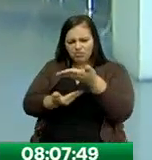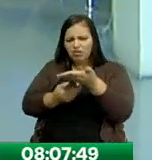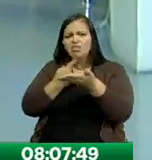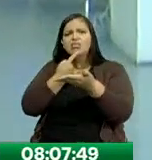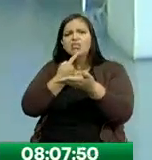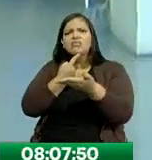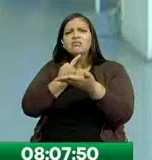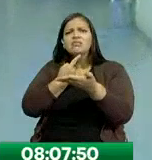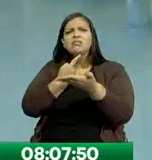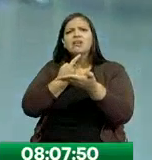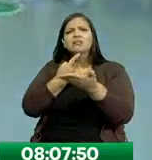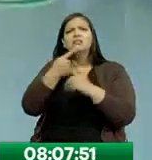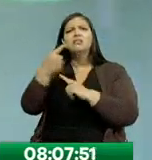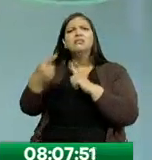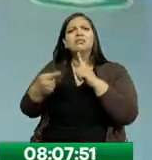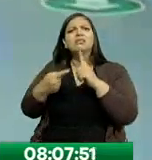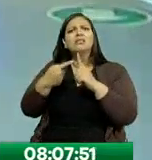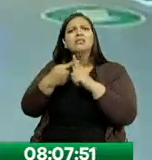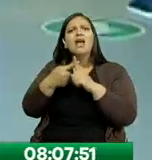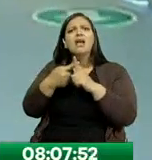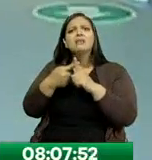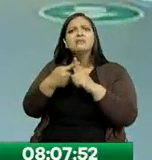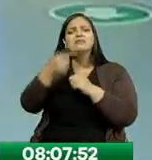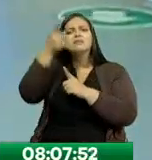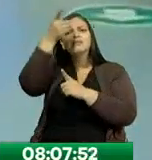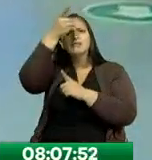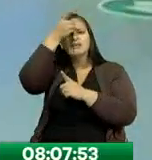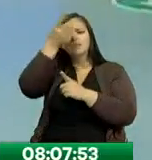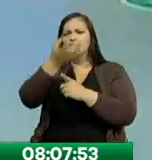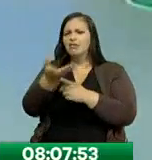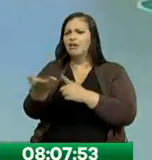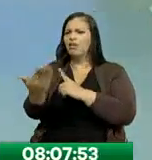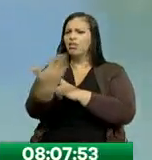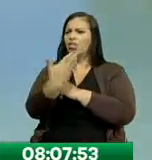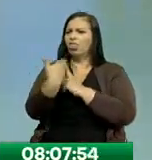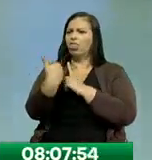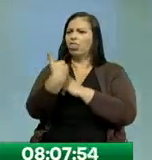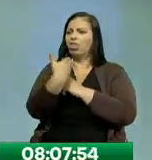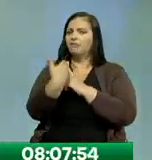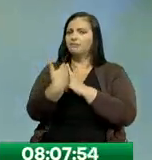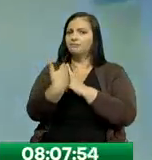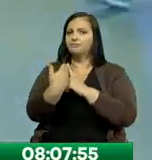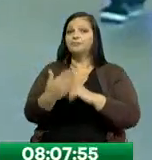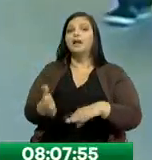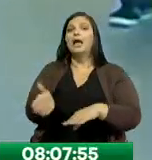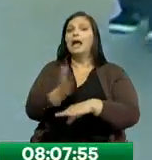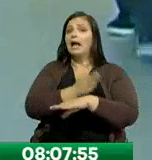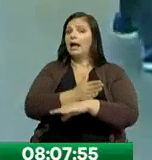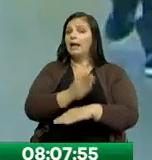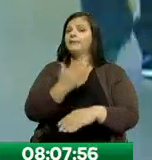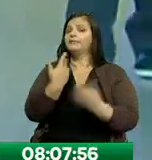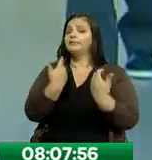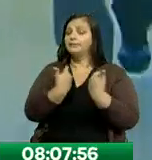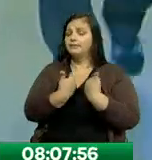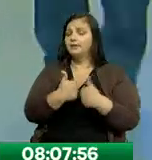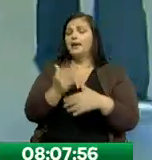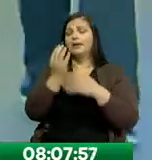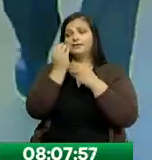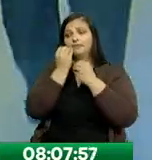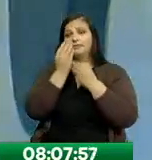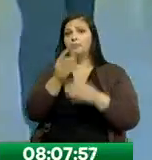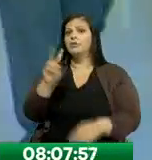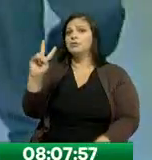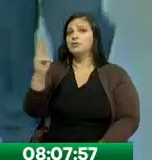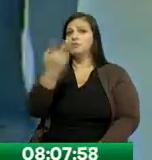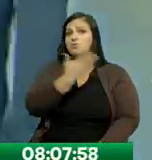Debe tomar medidas ya directamente la presidencia de la República. Yo he dicho, el señor vicepresidente es guayaquileño y debe de intervenir.